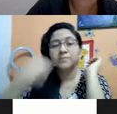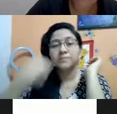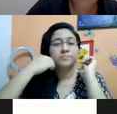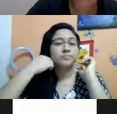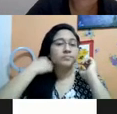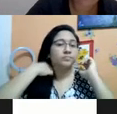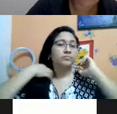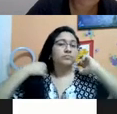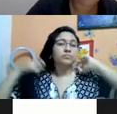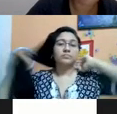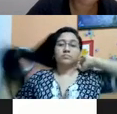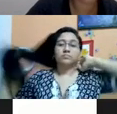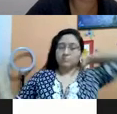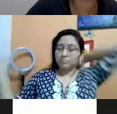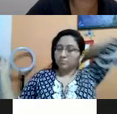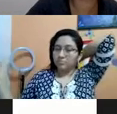Ahí está.